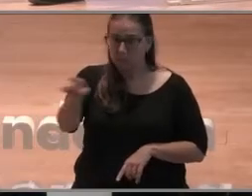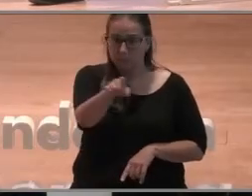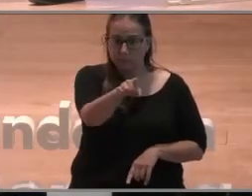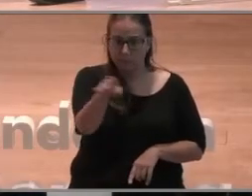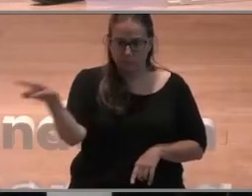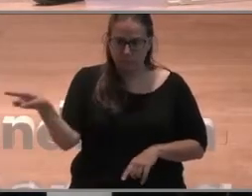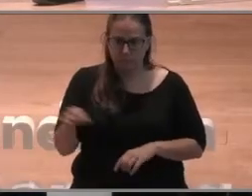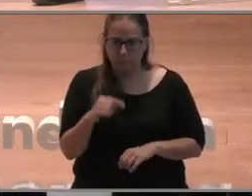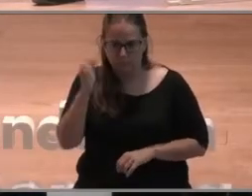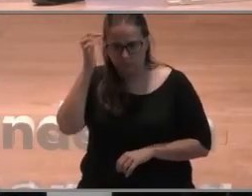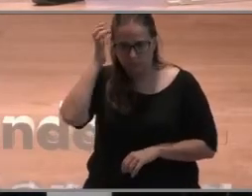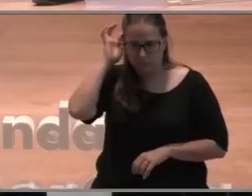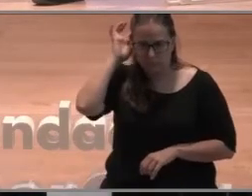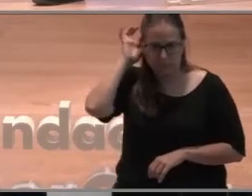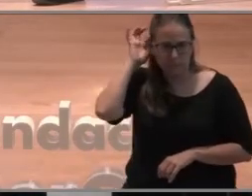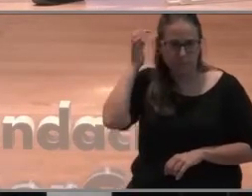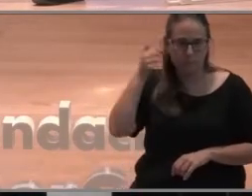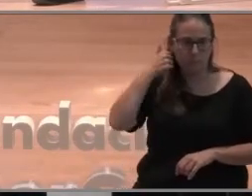luego allí, ¿vale?